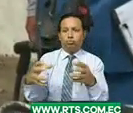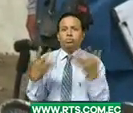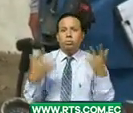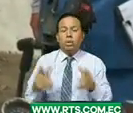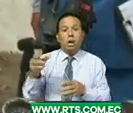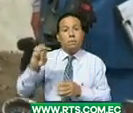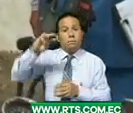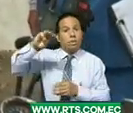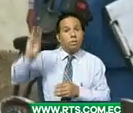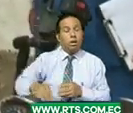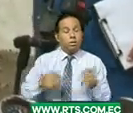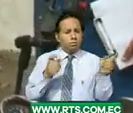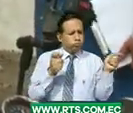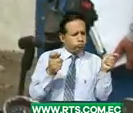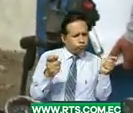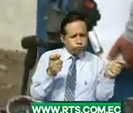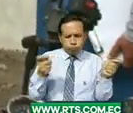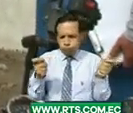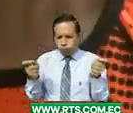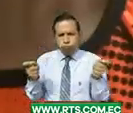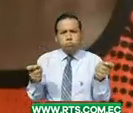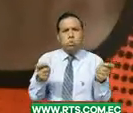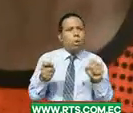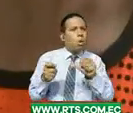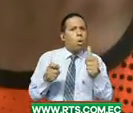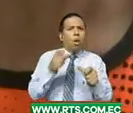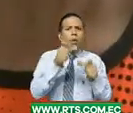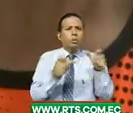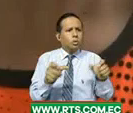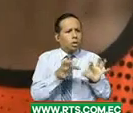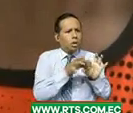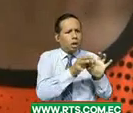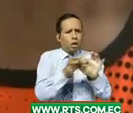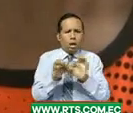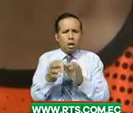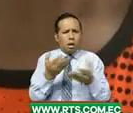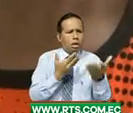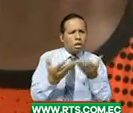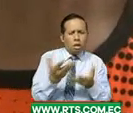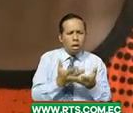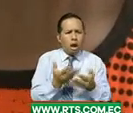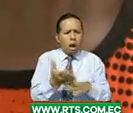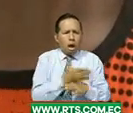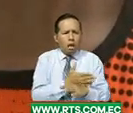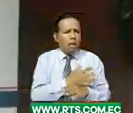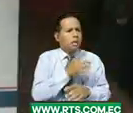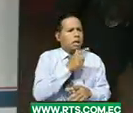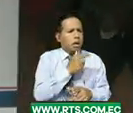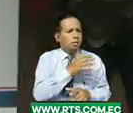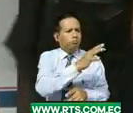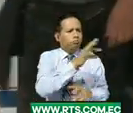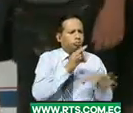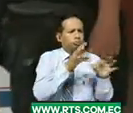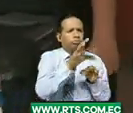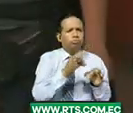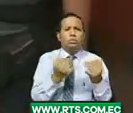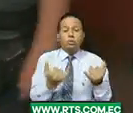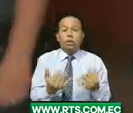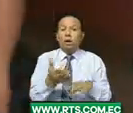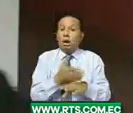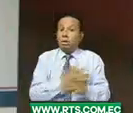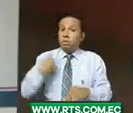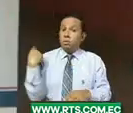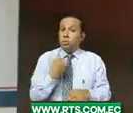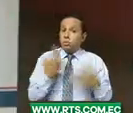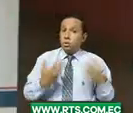Salud Pública y se busca a las demás personas que entraron en contacto con los primeros infectados. Les hemos hecho las pruebas de